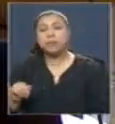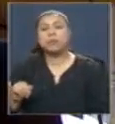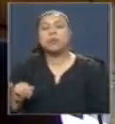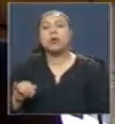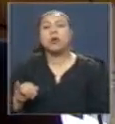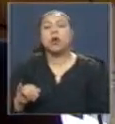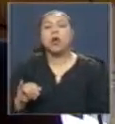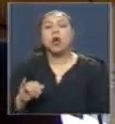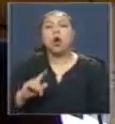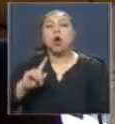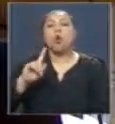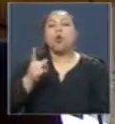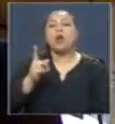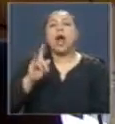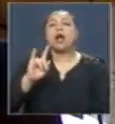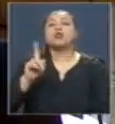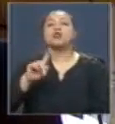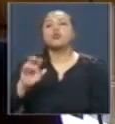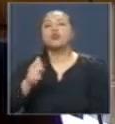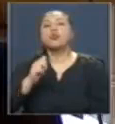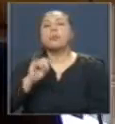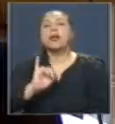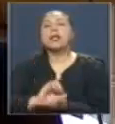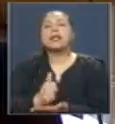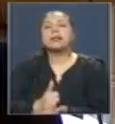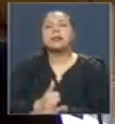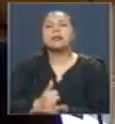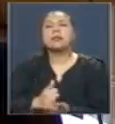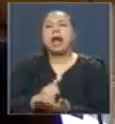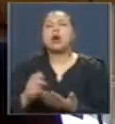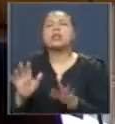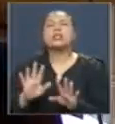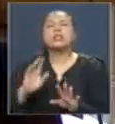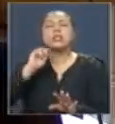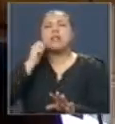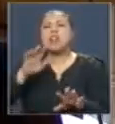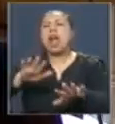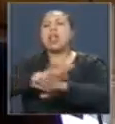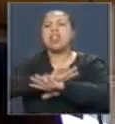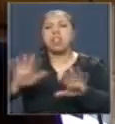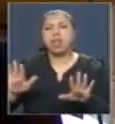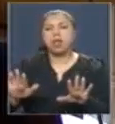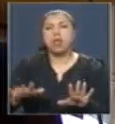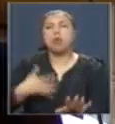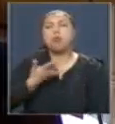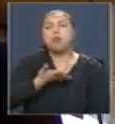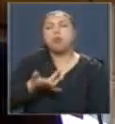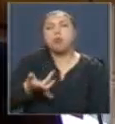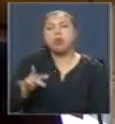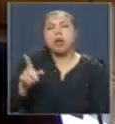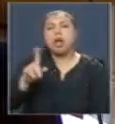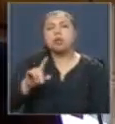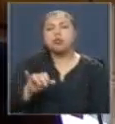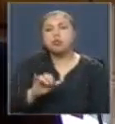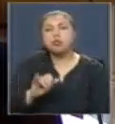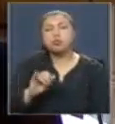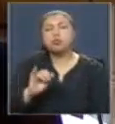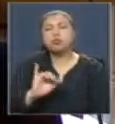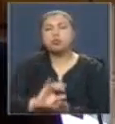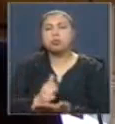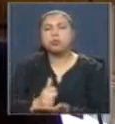una superintendencia más, o sea, la nada. Por si no sabe que las superintendencias no son la